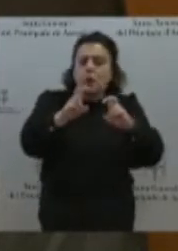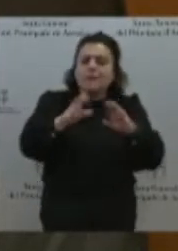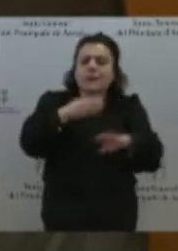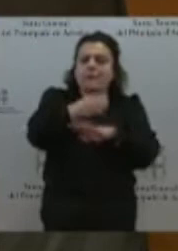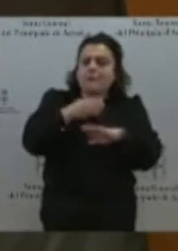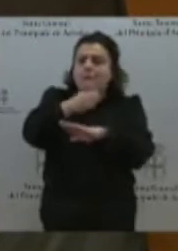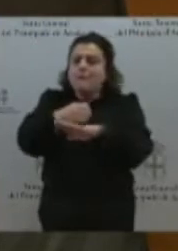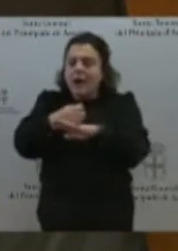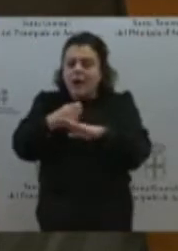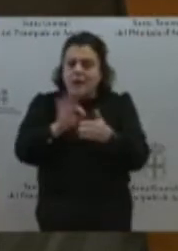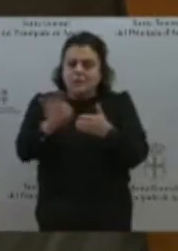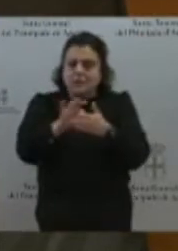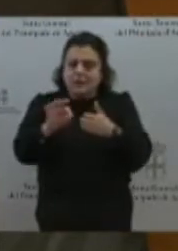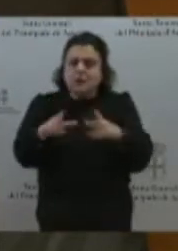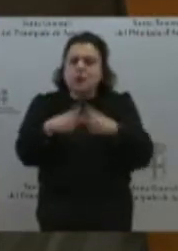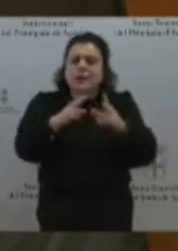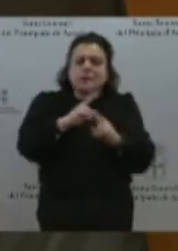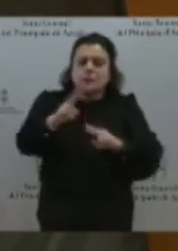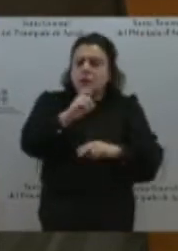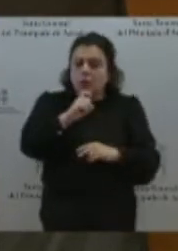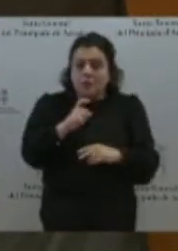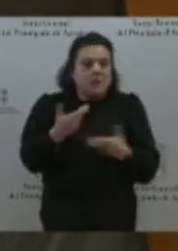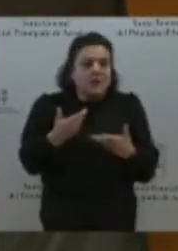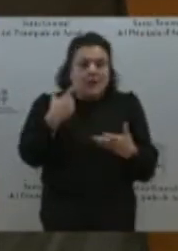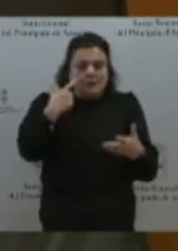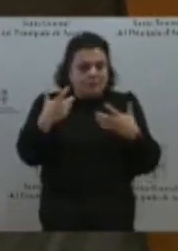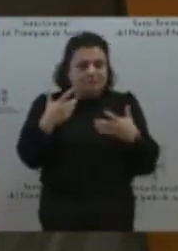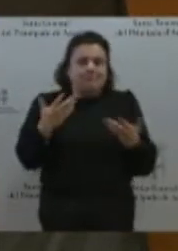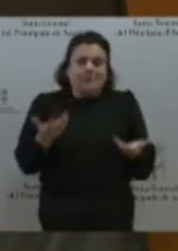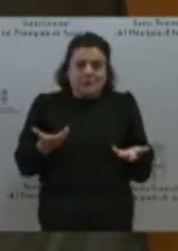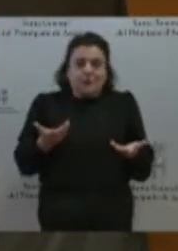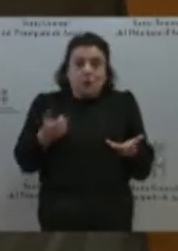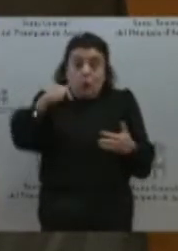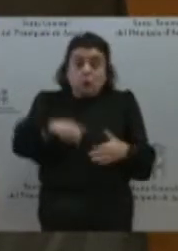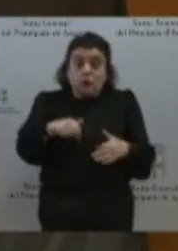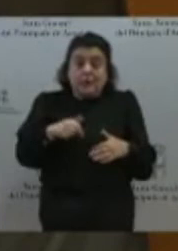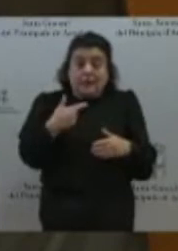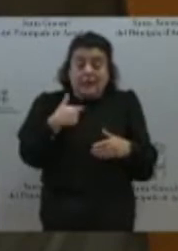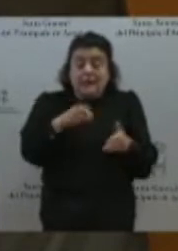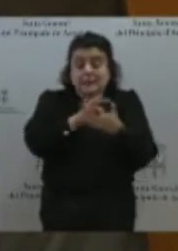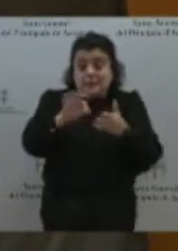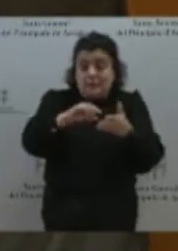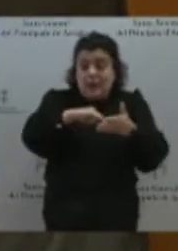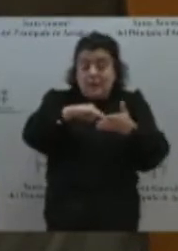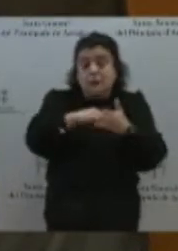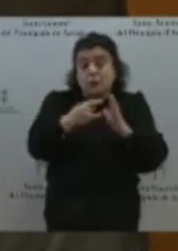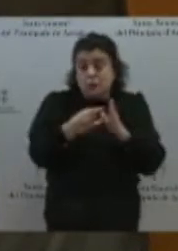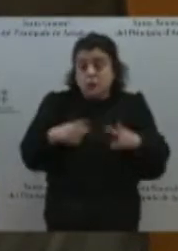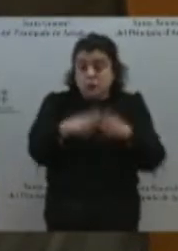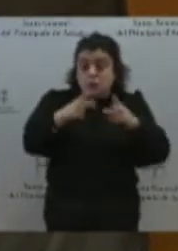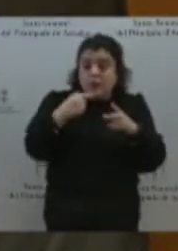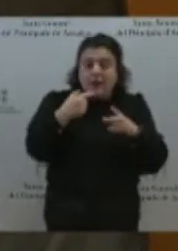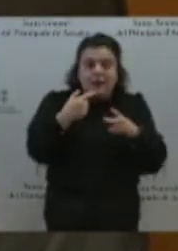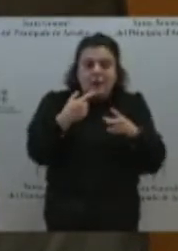que nuestro sistema social iba a verse fuertemente tensionado y que esa red de seguridad iba a hacer más falta que nunca. Lo dije entonces y, en base a esa